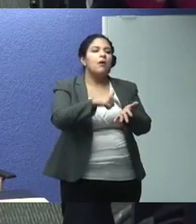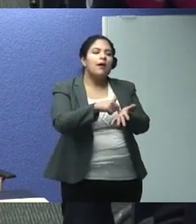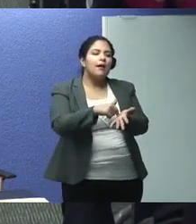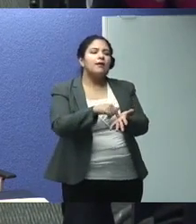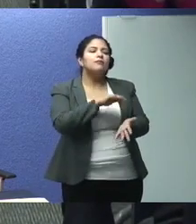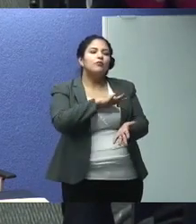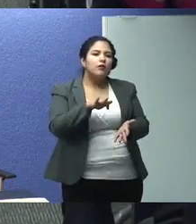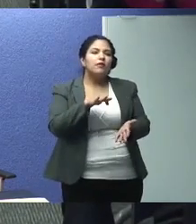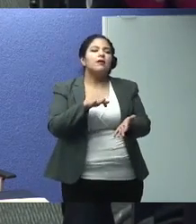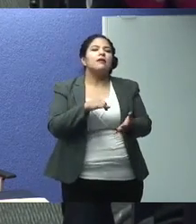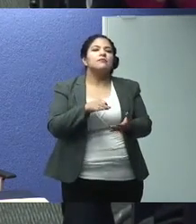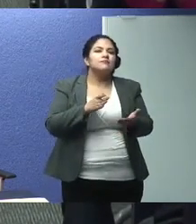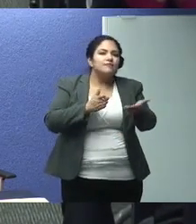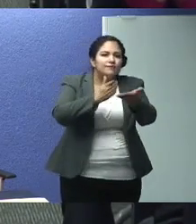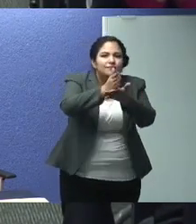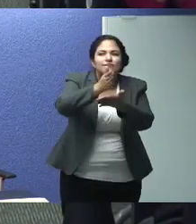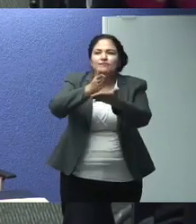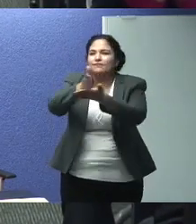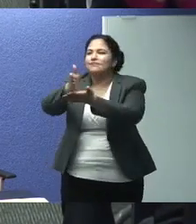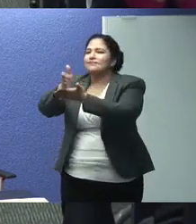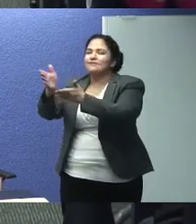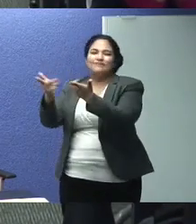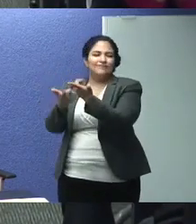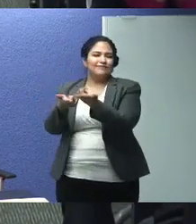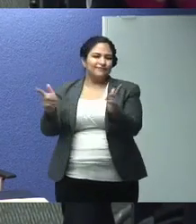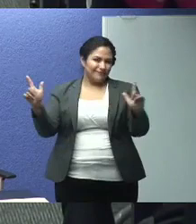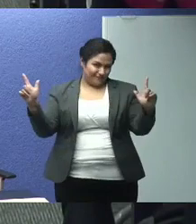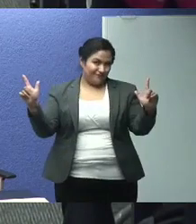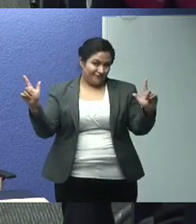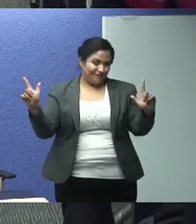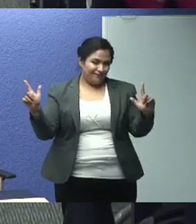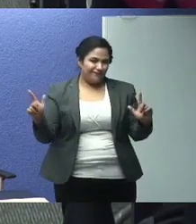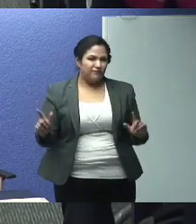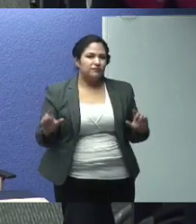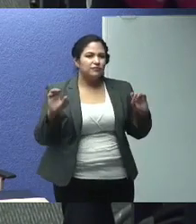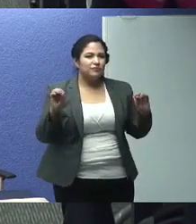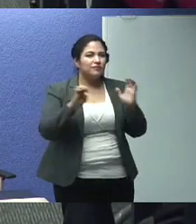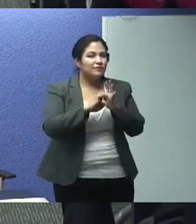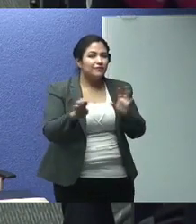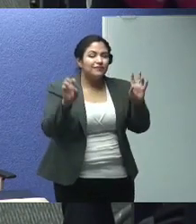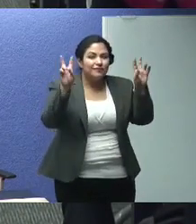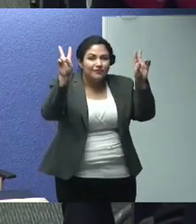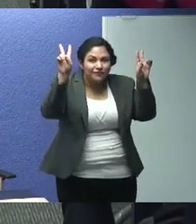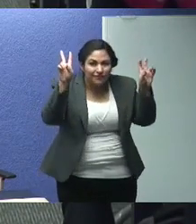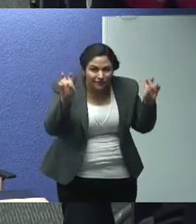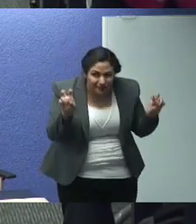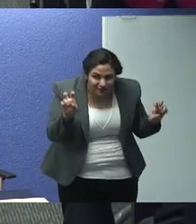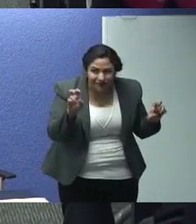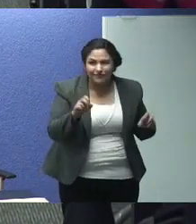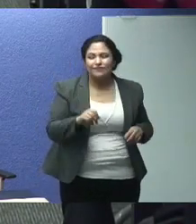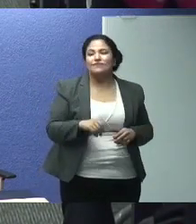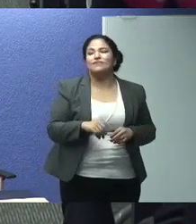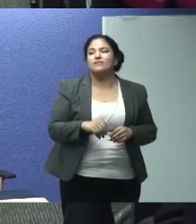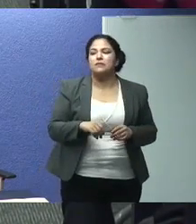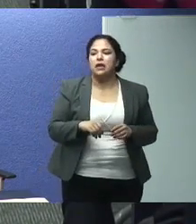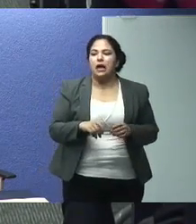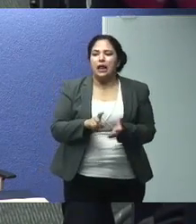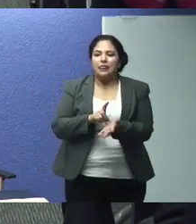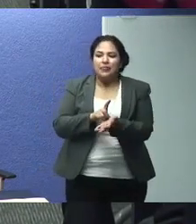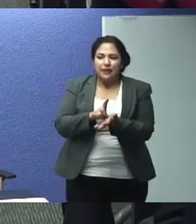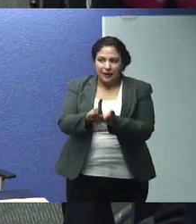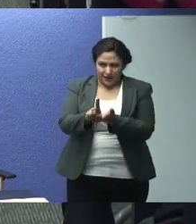ciudad, desde que se habla del tema de discapacidades con todo el tema de derechos,